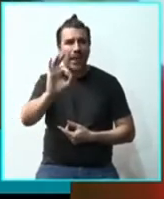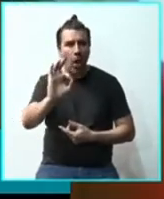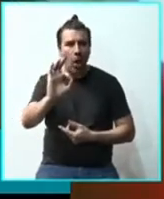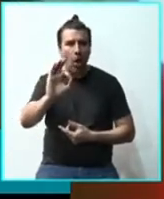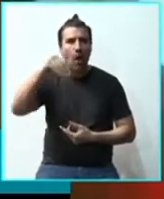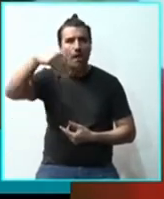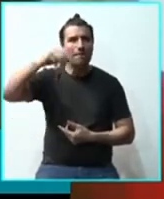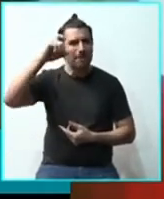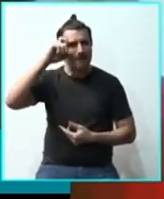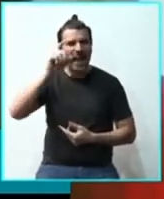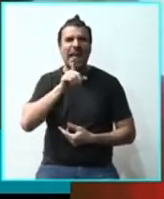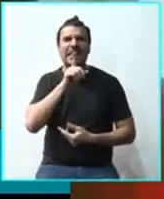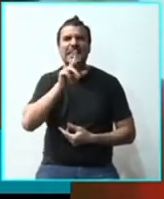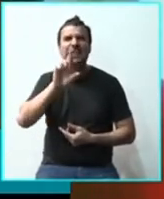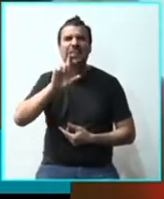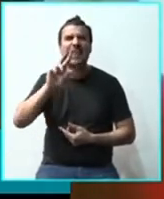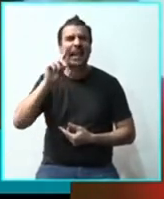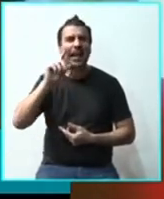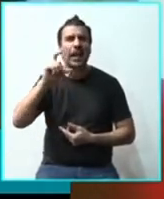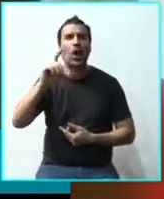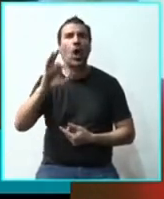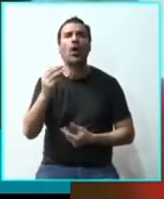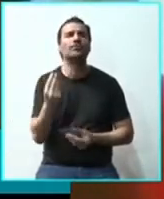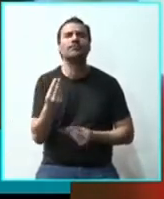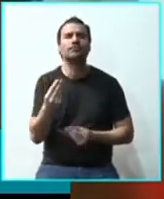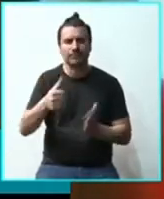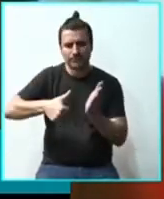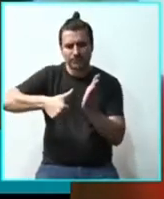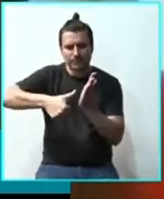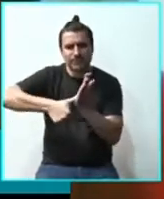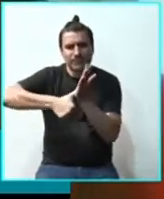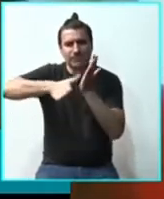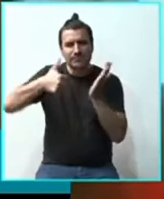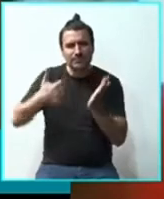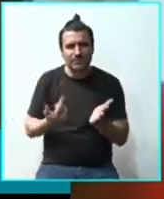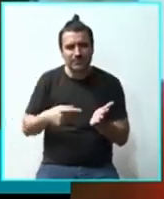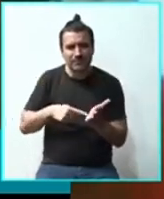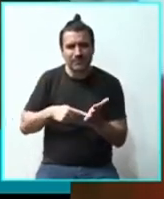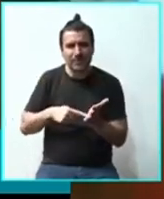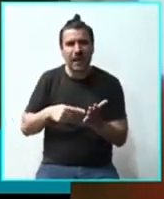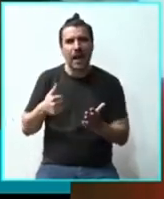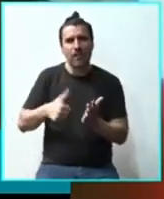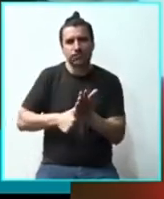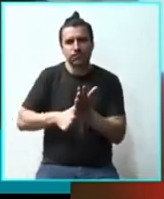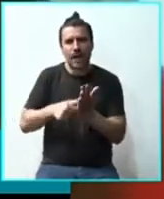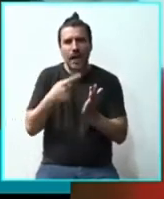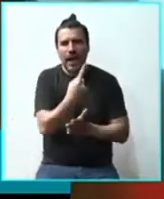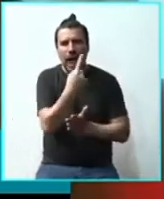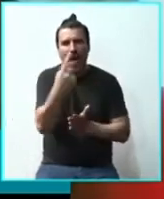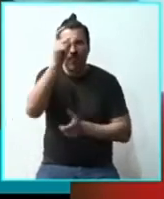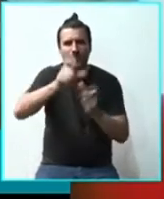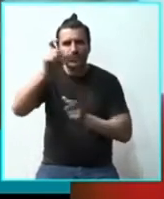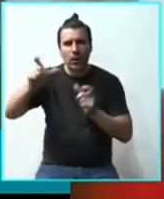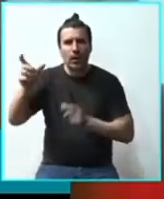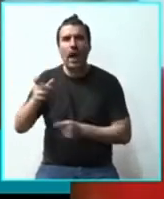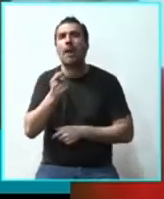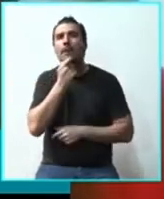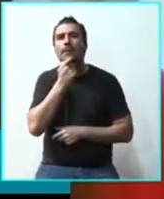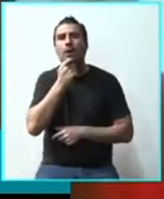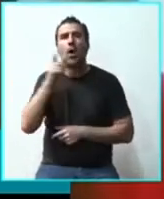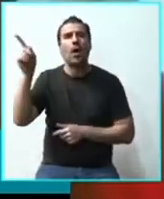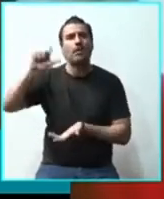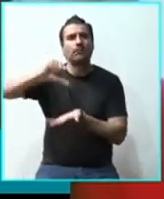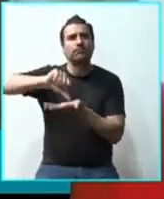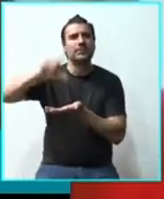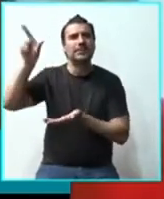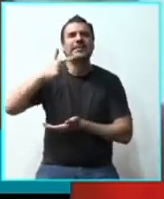gran hermano y todos por las calles se nos vayan haciendo reconocimiento facial como sucede en Singapur. Eso